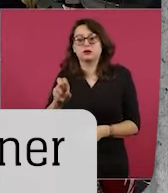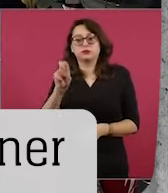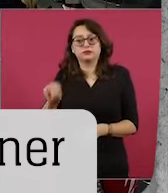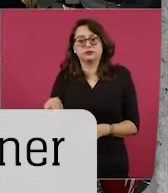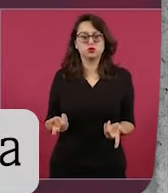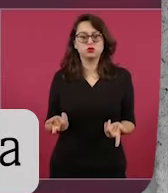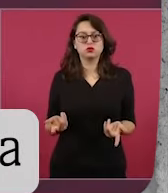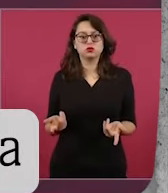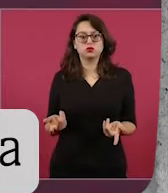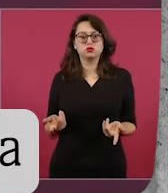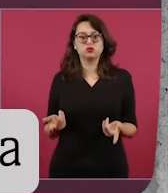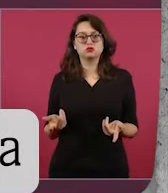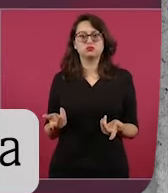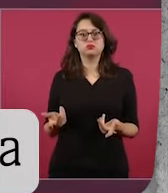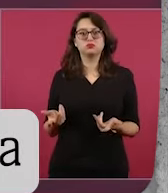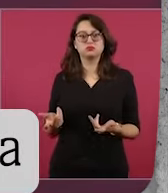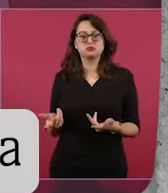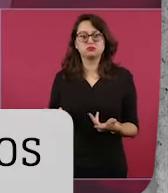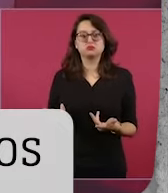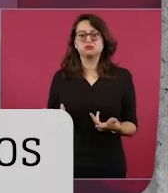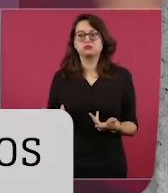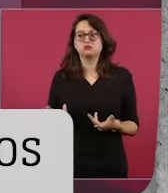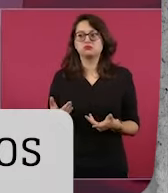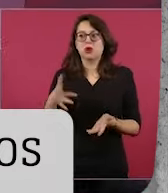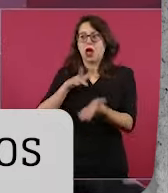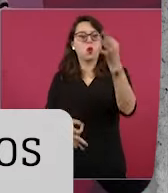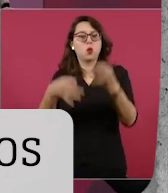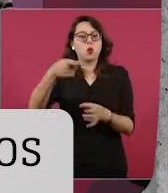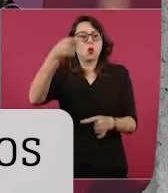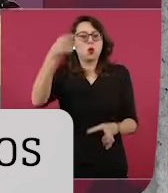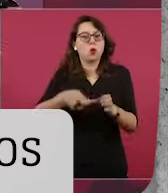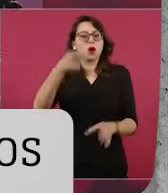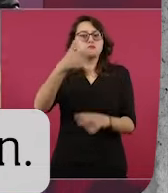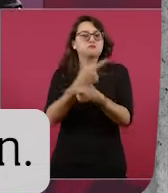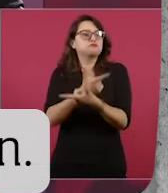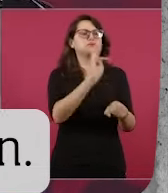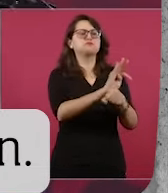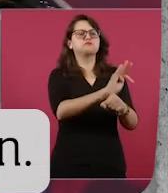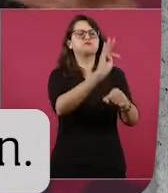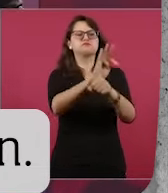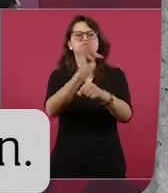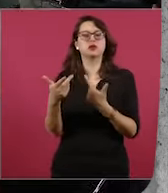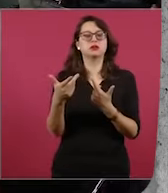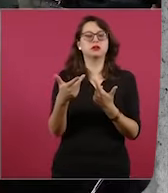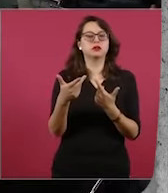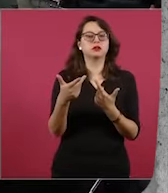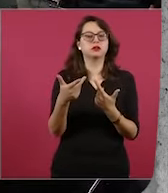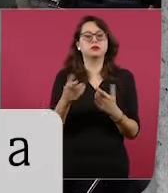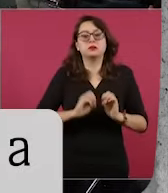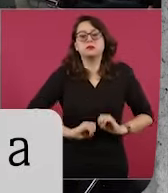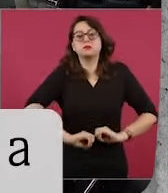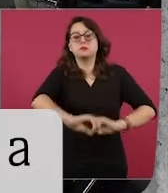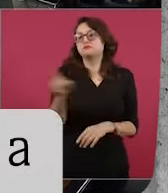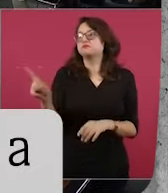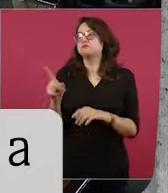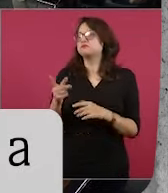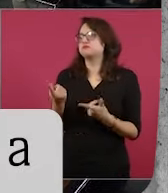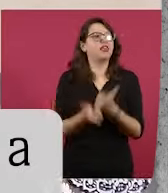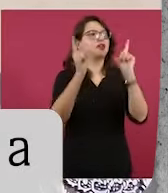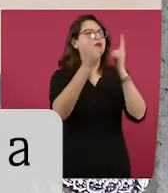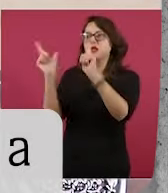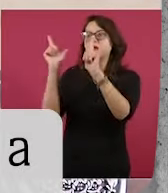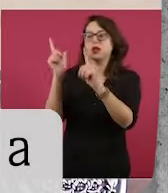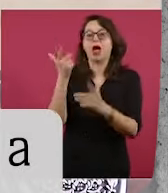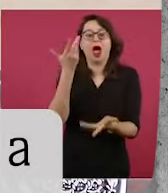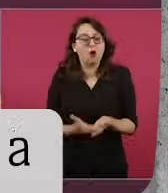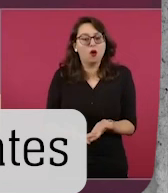tener fuerza, los deja en completa libertad a los jueces. Y ya los jueces hacen lo que quieren. Y a partir de entonces empiezan